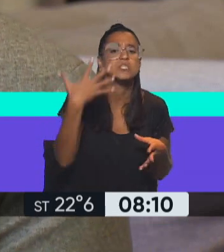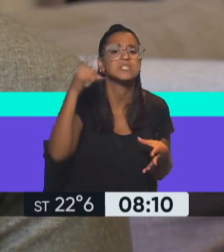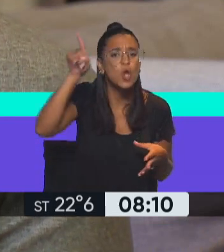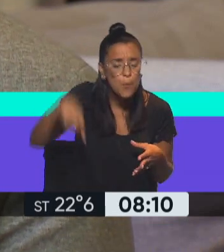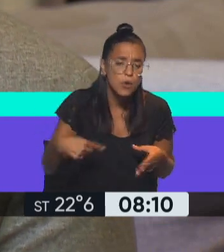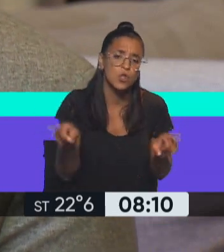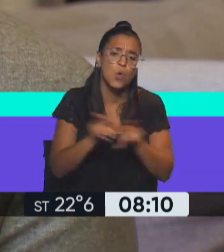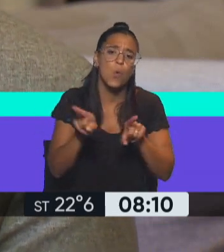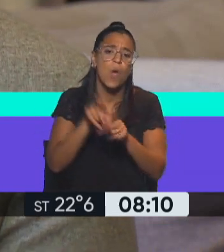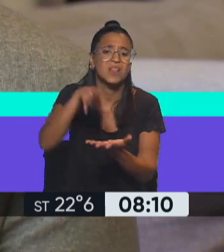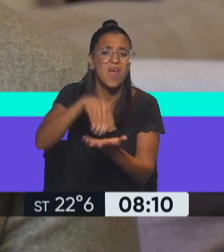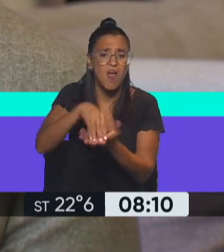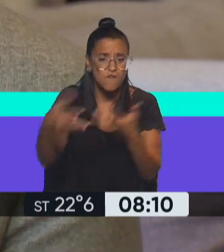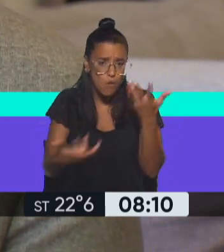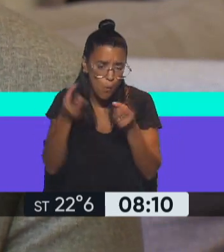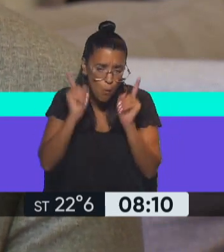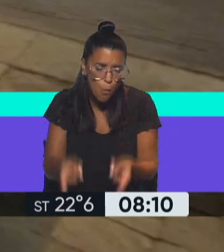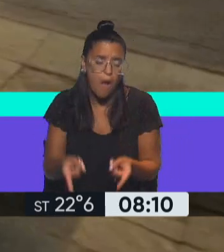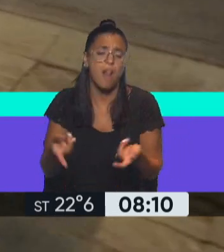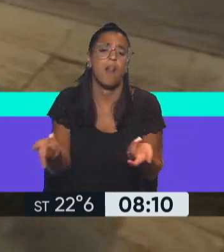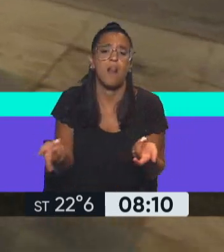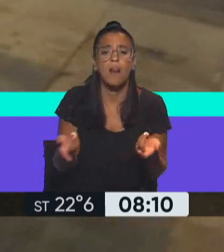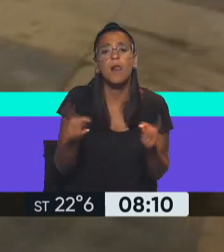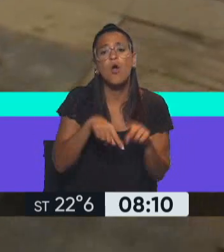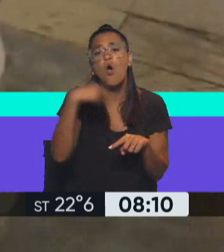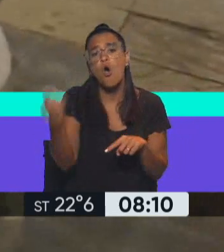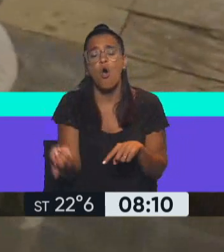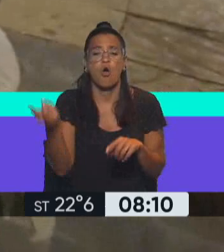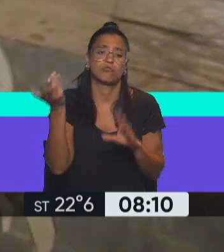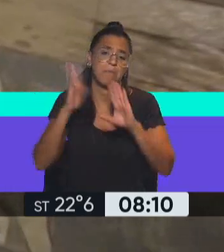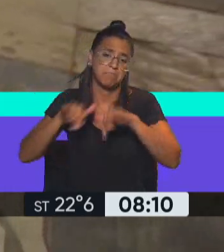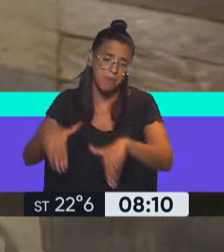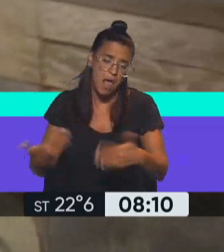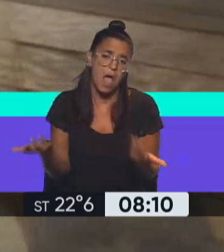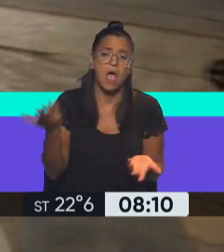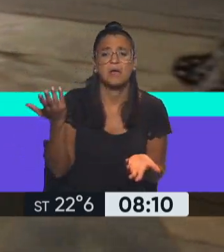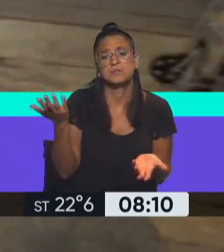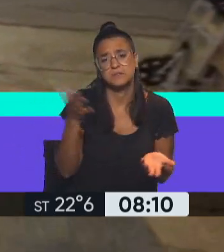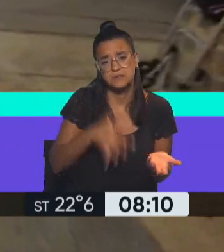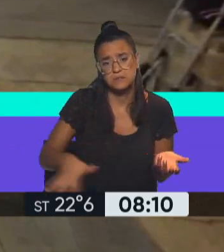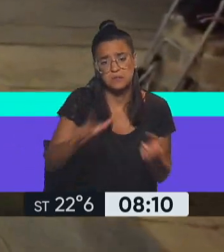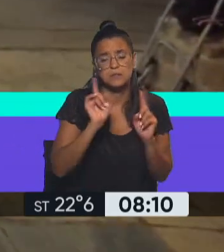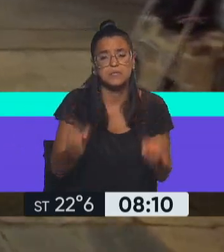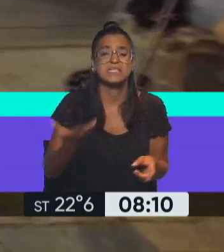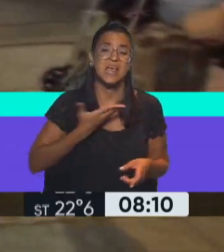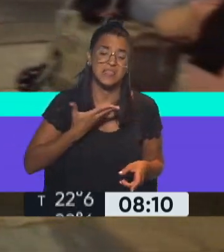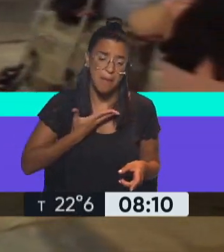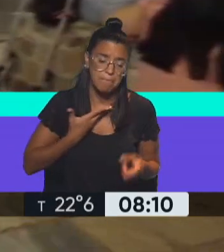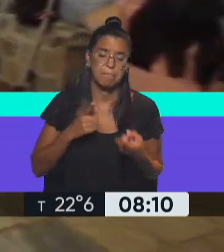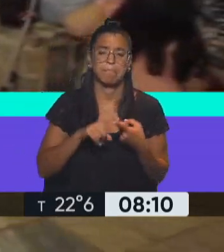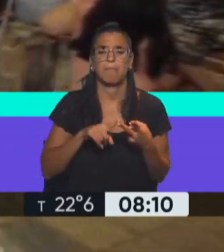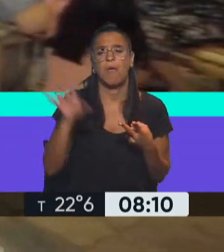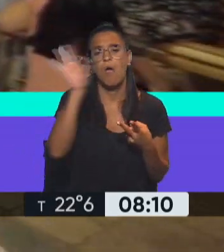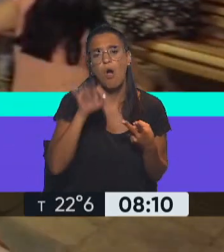ciento al igual que tierra del fuego y buena y después otras plazas más intermedias digamos como santa fe o como